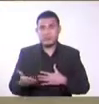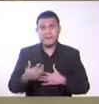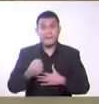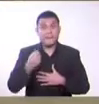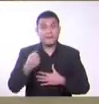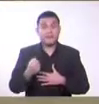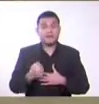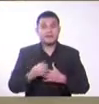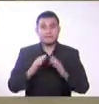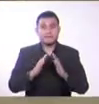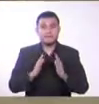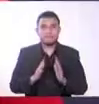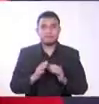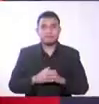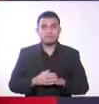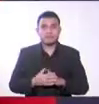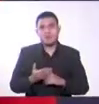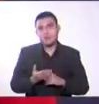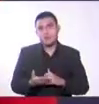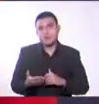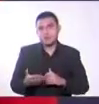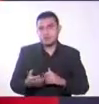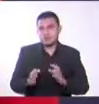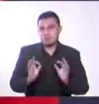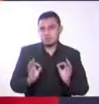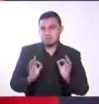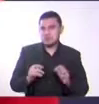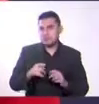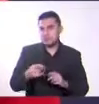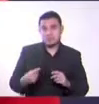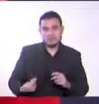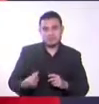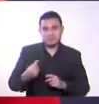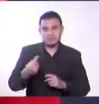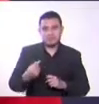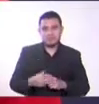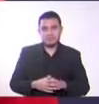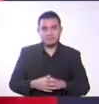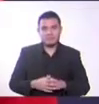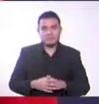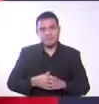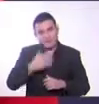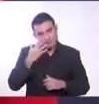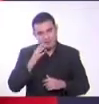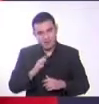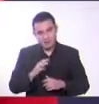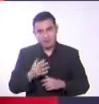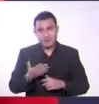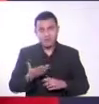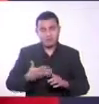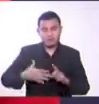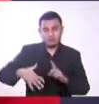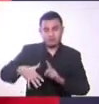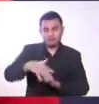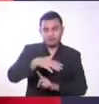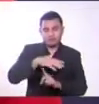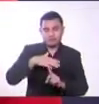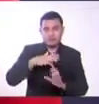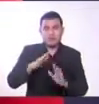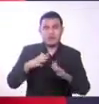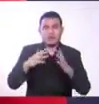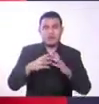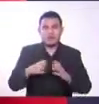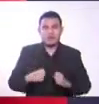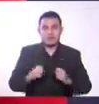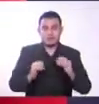e incluso bienes de lujo si alcanza el dinero, ¿verdad? Entonces, si nos colocamos en ese contexto, para el Estado también son